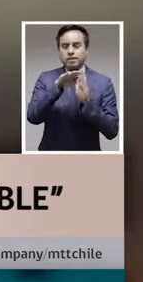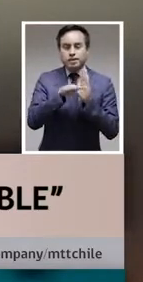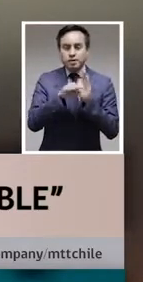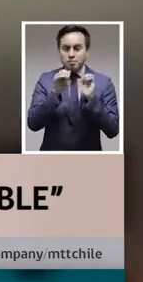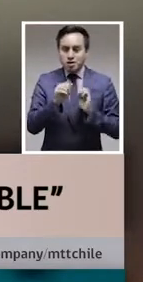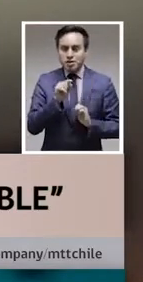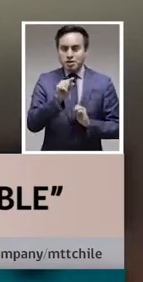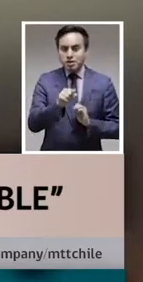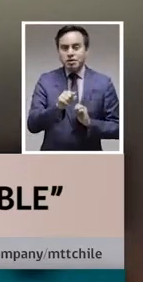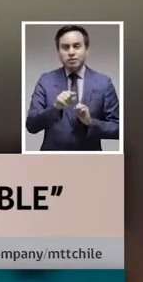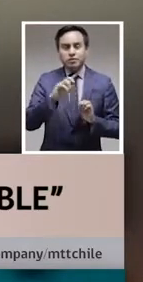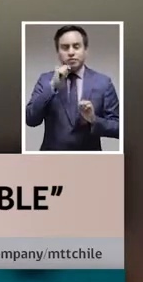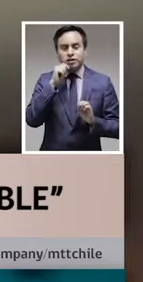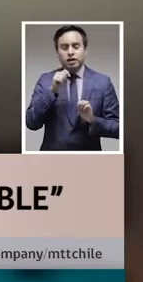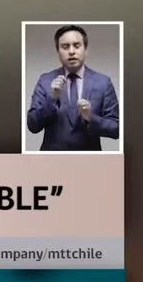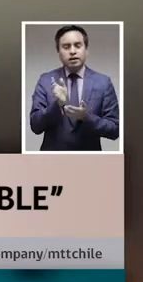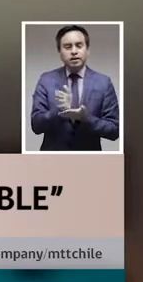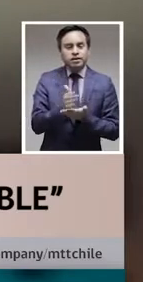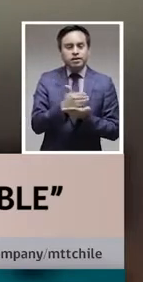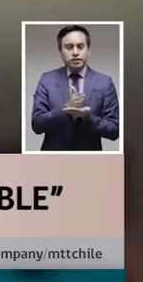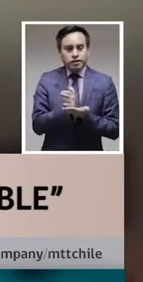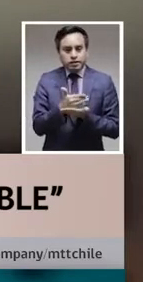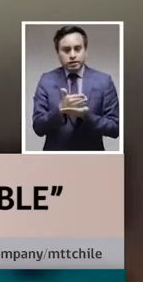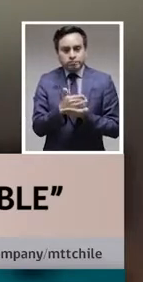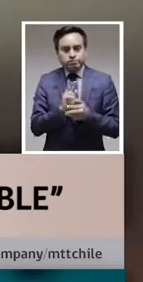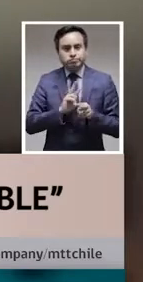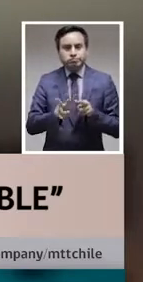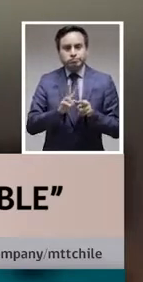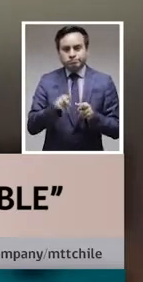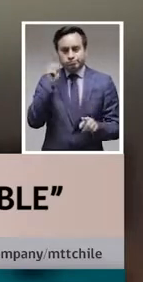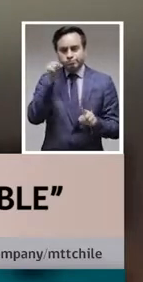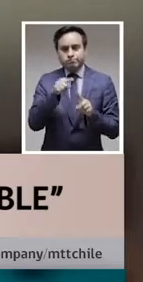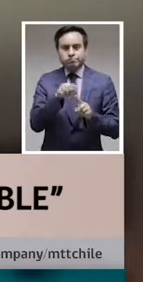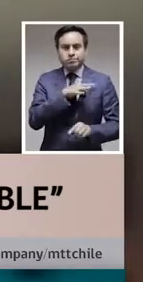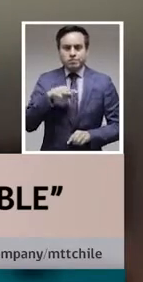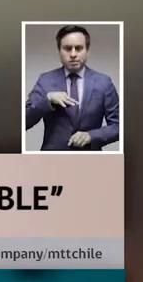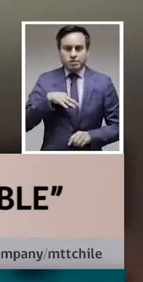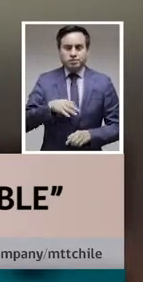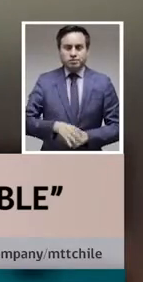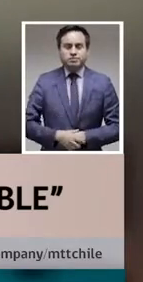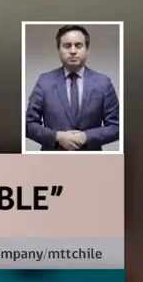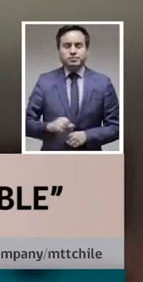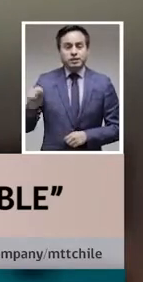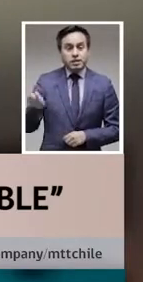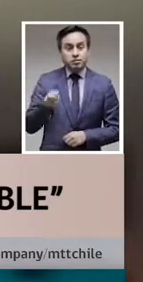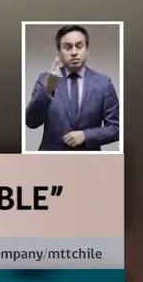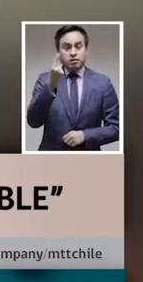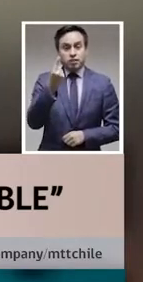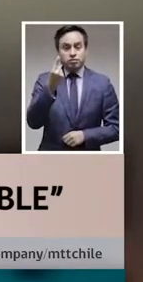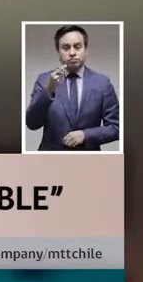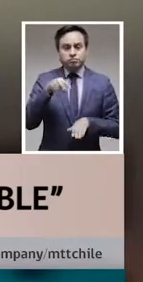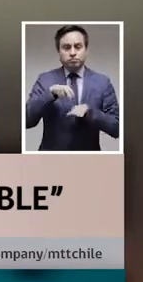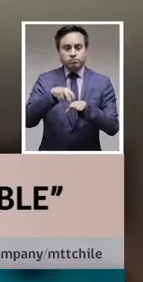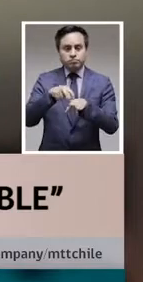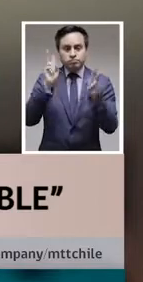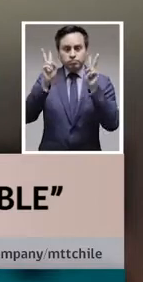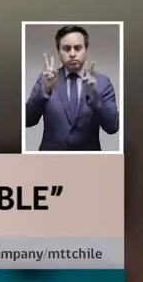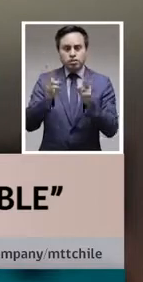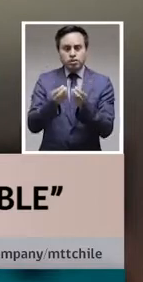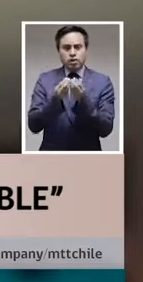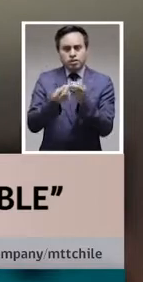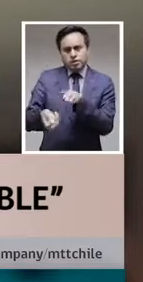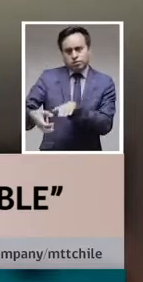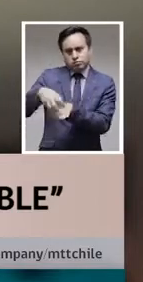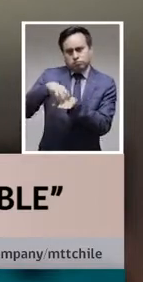que configuran la estrategia que hemos adoptado en el ministerio. Primero, con transporte público